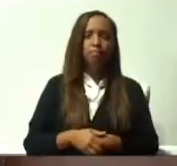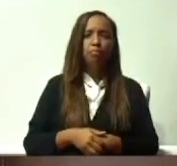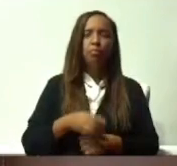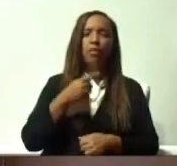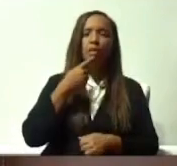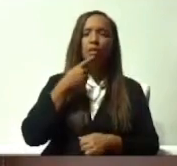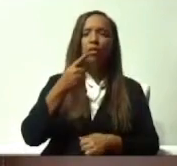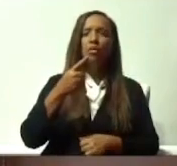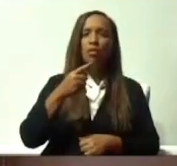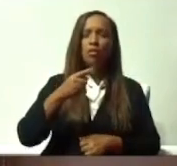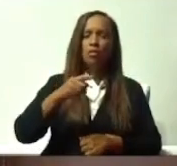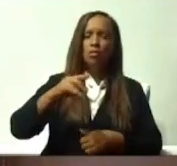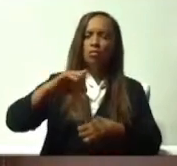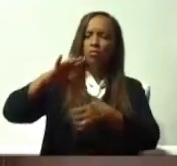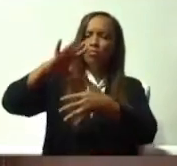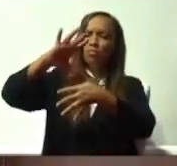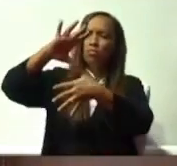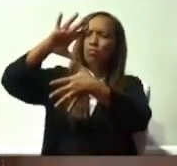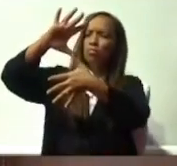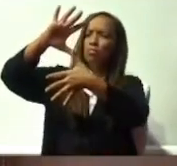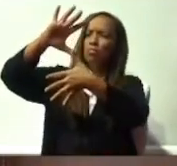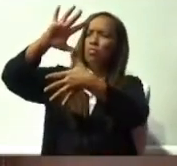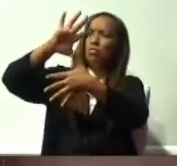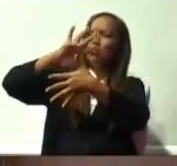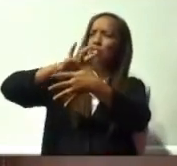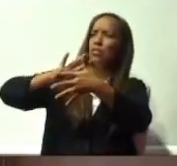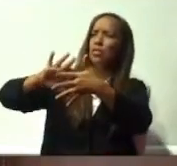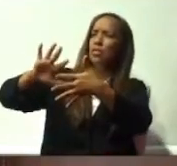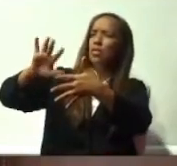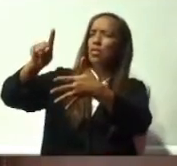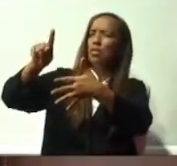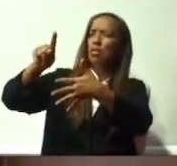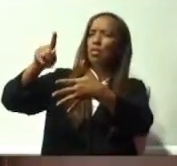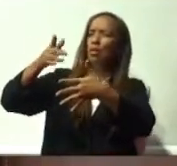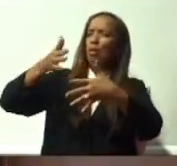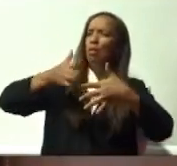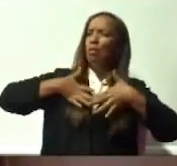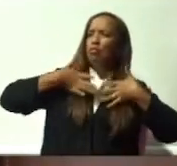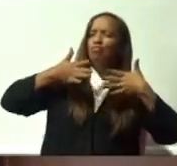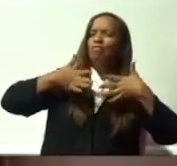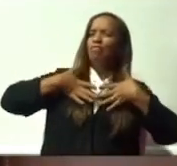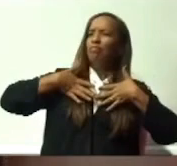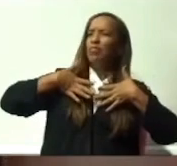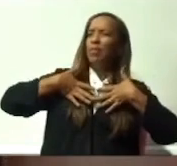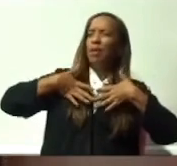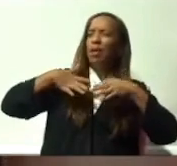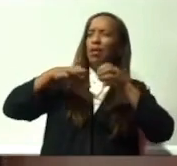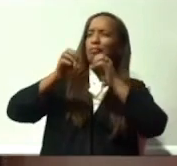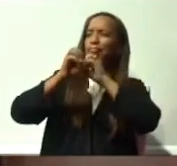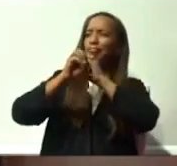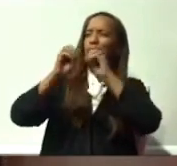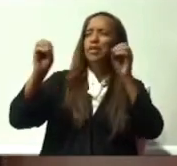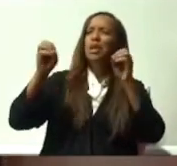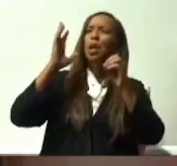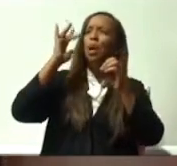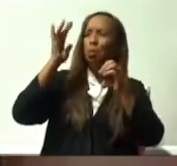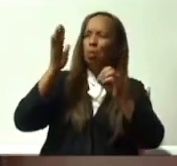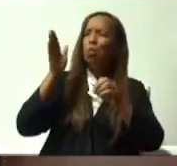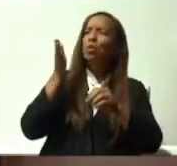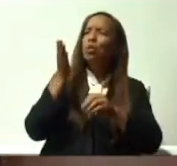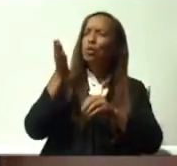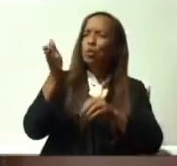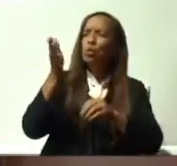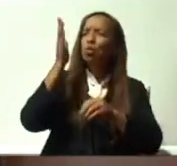reconoce tus grandes vivos cuando ya son tus grandes muertos. Podría traer esto